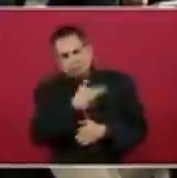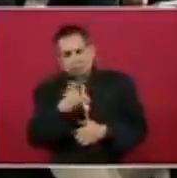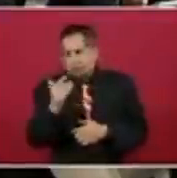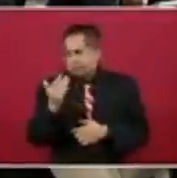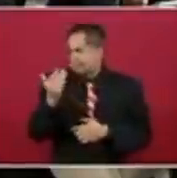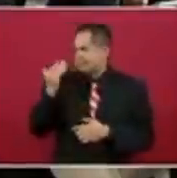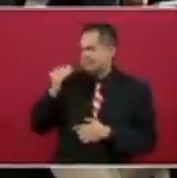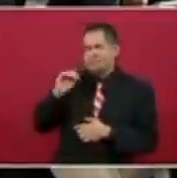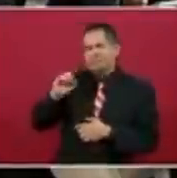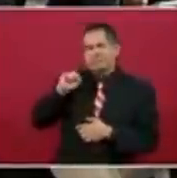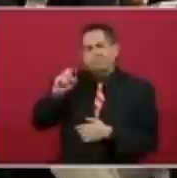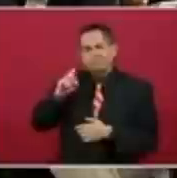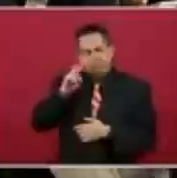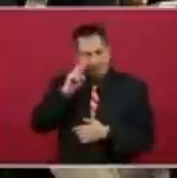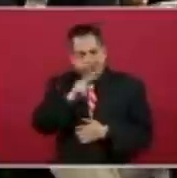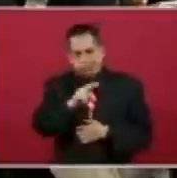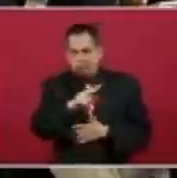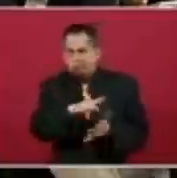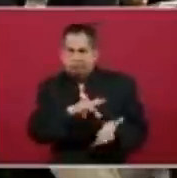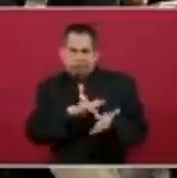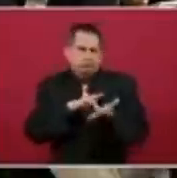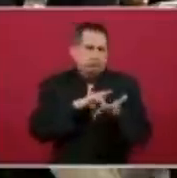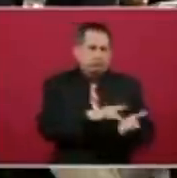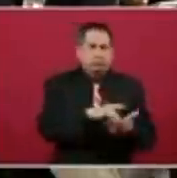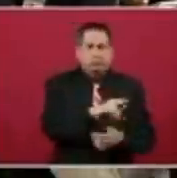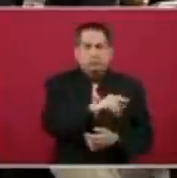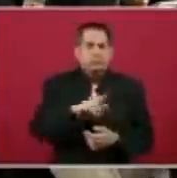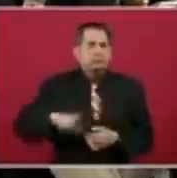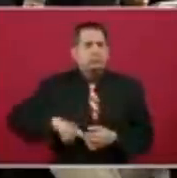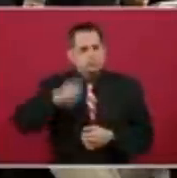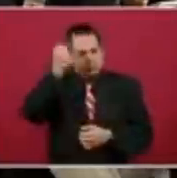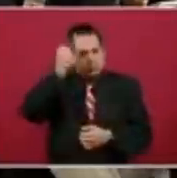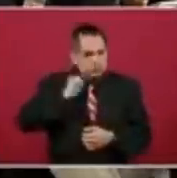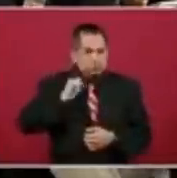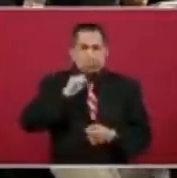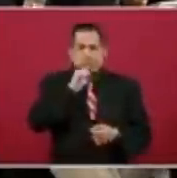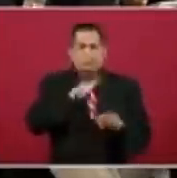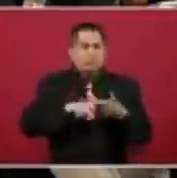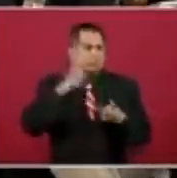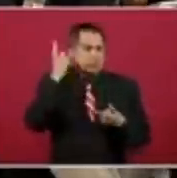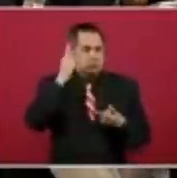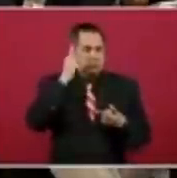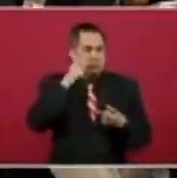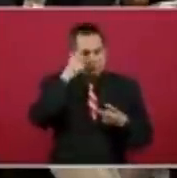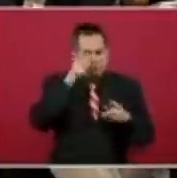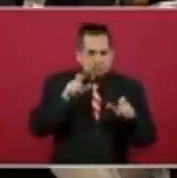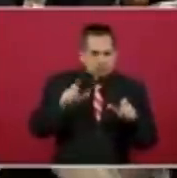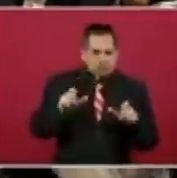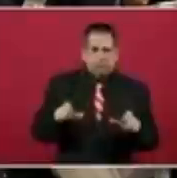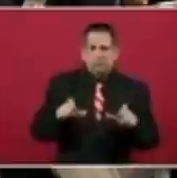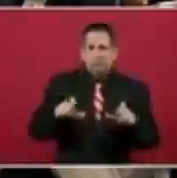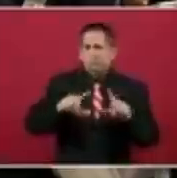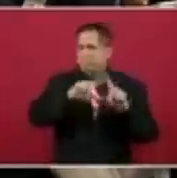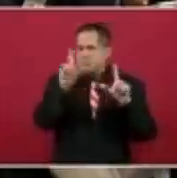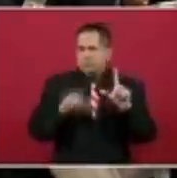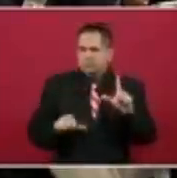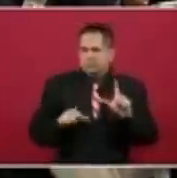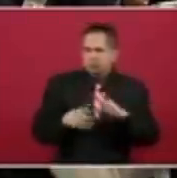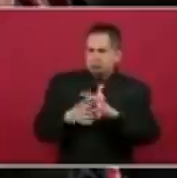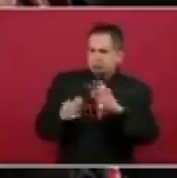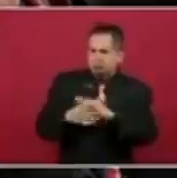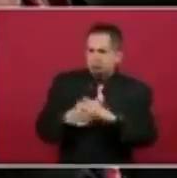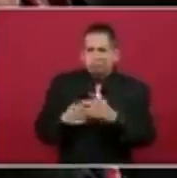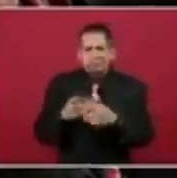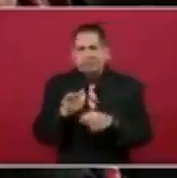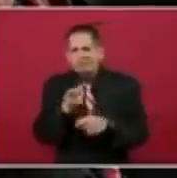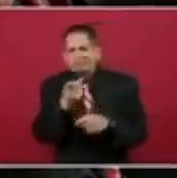un muy fuerte apoyo del gobernador de Sinaloa y del gobernador de Durango a la Guardia Nacional. Ahí, preguntarle el